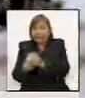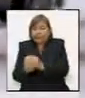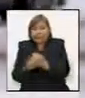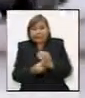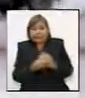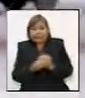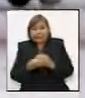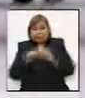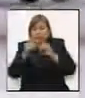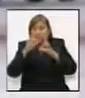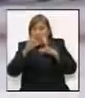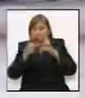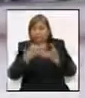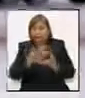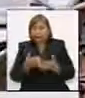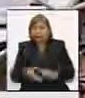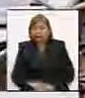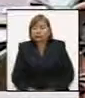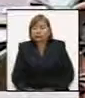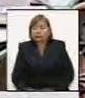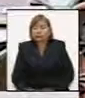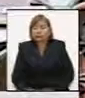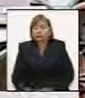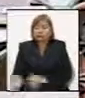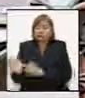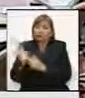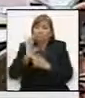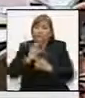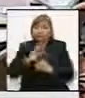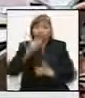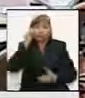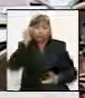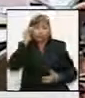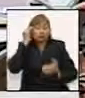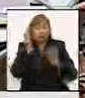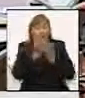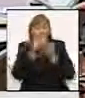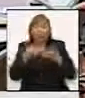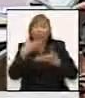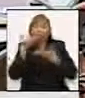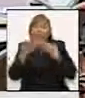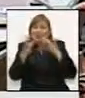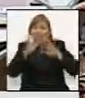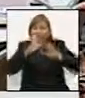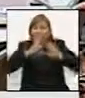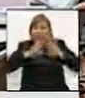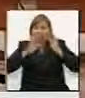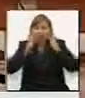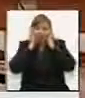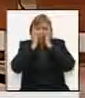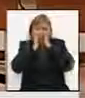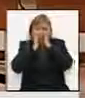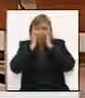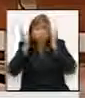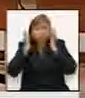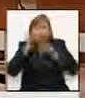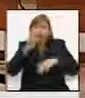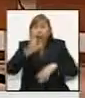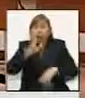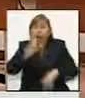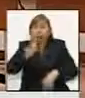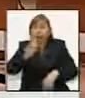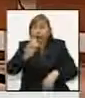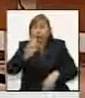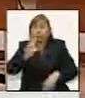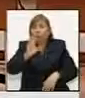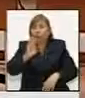paneles fotovoltaicos. Los representantes del Colegio de Ingenieros expresaron su preocupación porque dentro de 20 o 30 años no